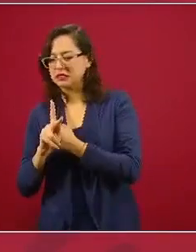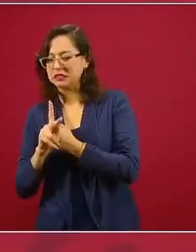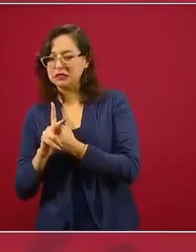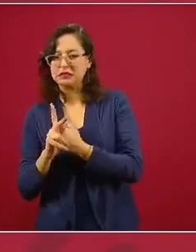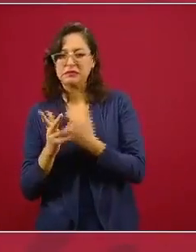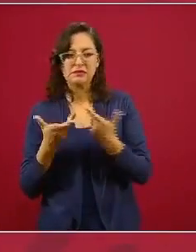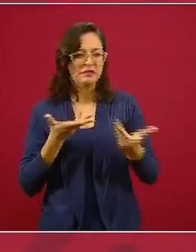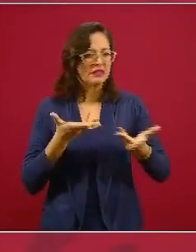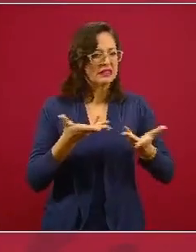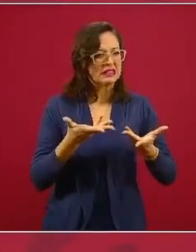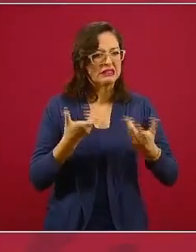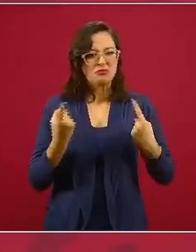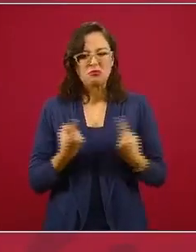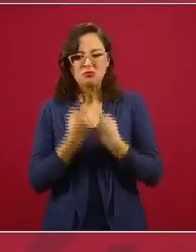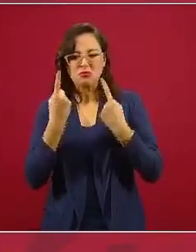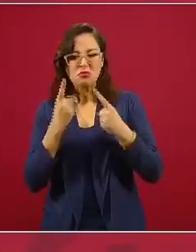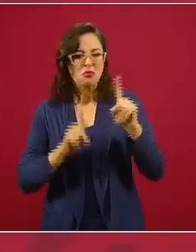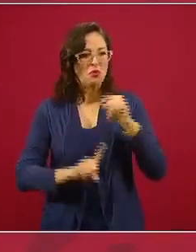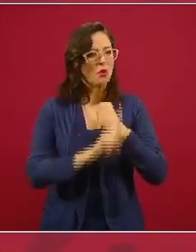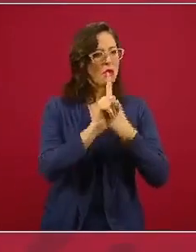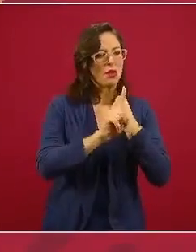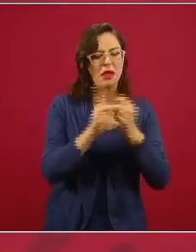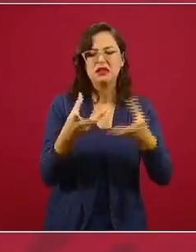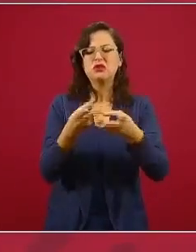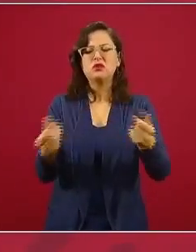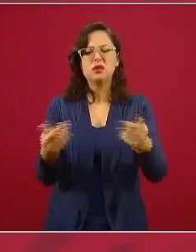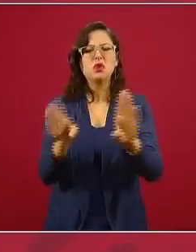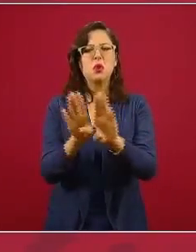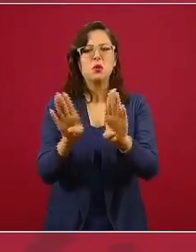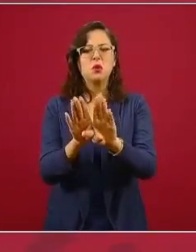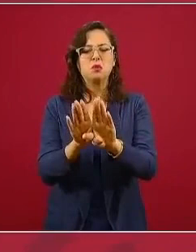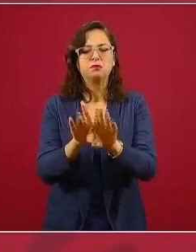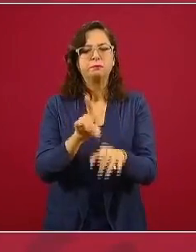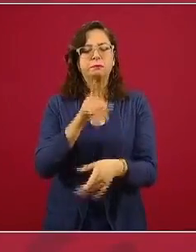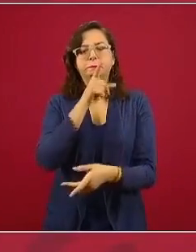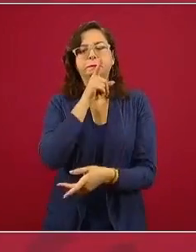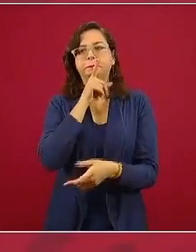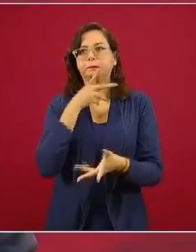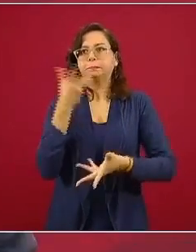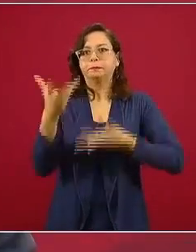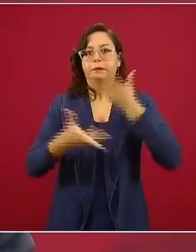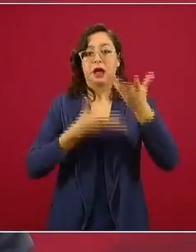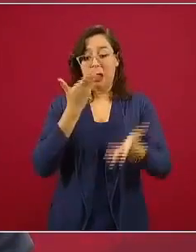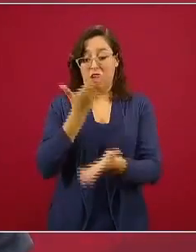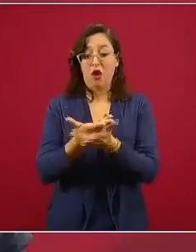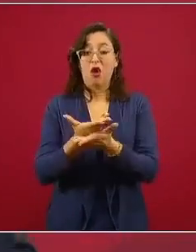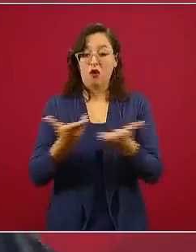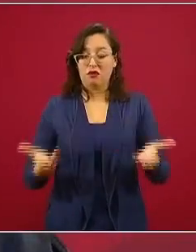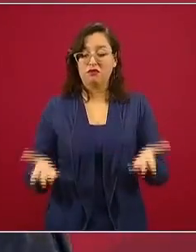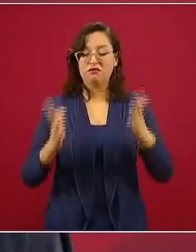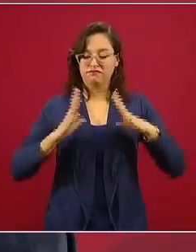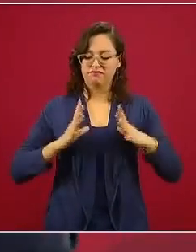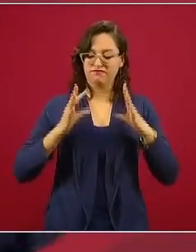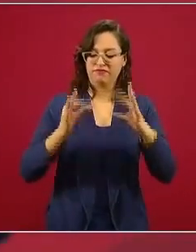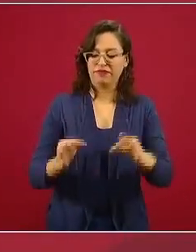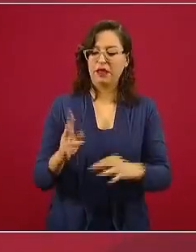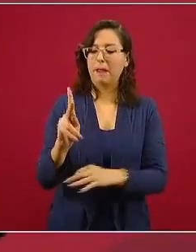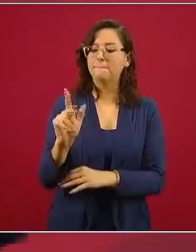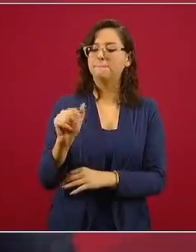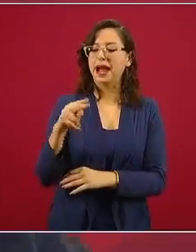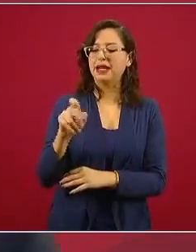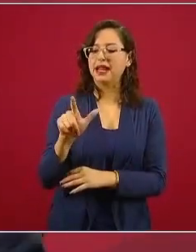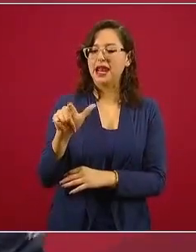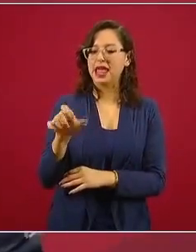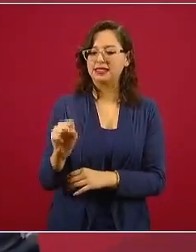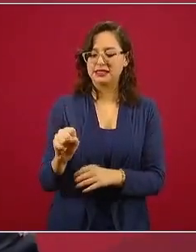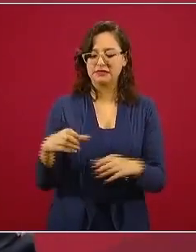los paneles. Y como ya lo dijo aquí la Secretaría de Economía, basado en la certidumbre sobre el